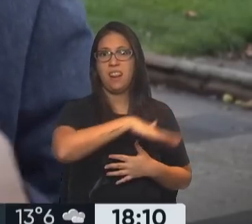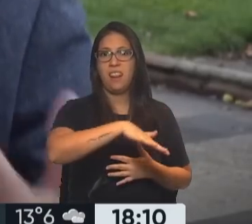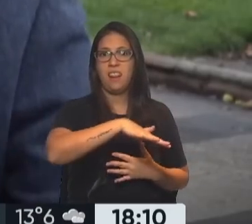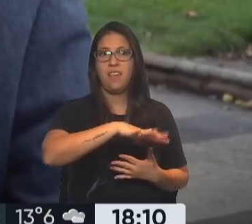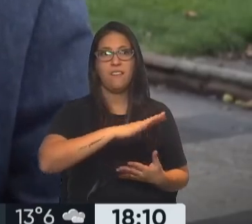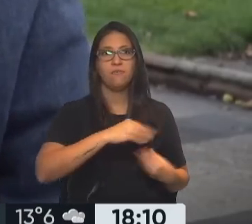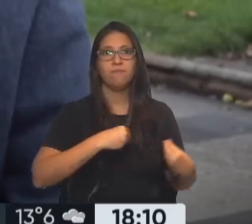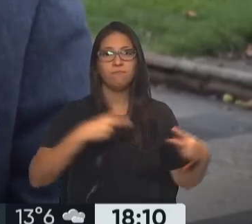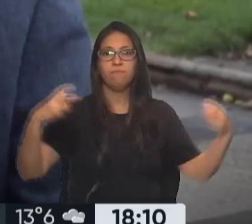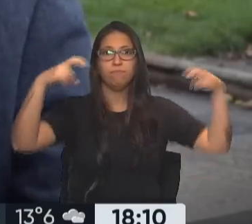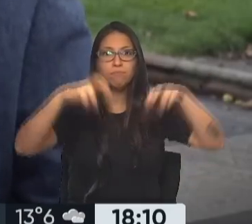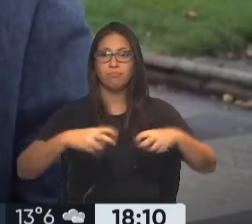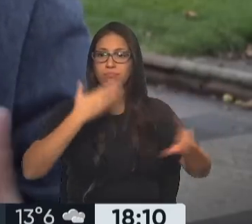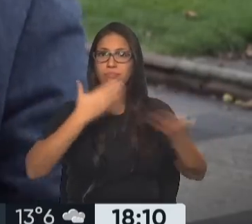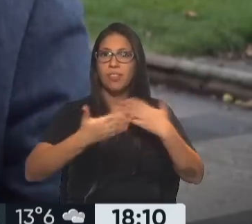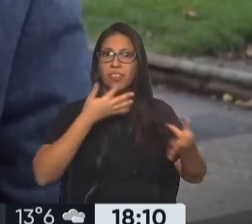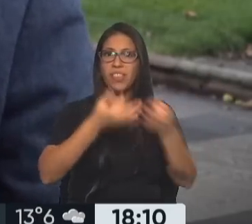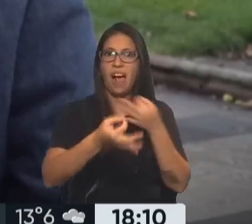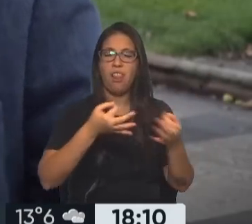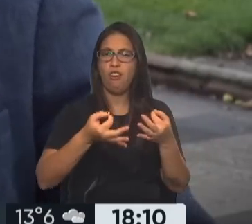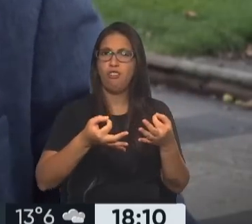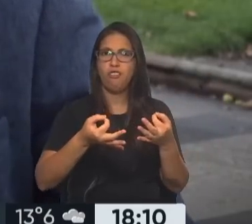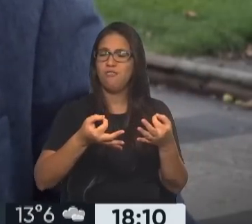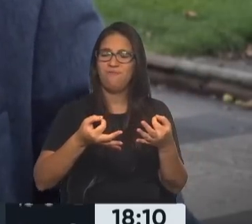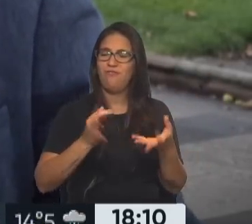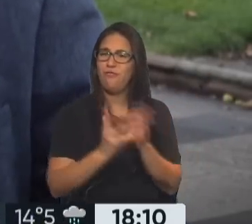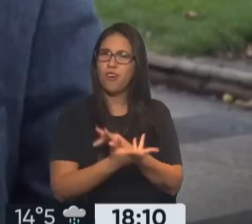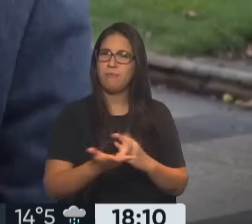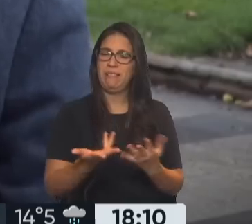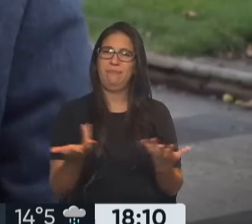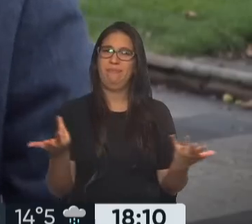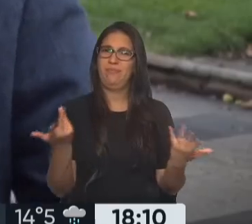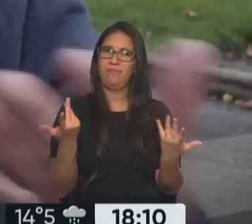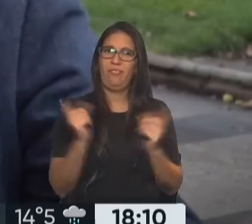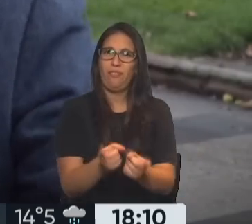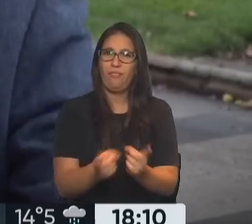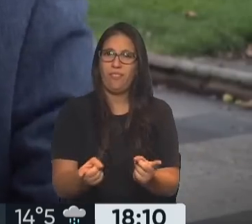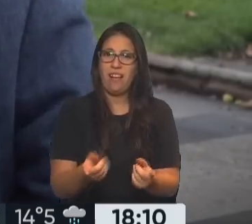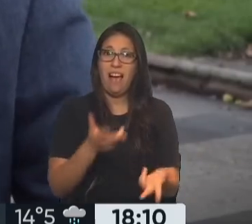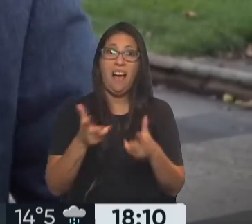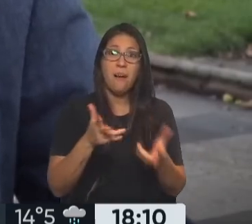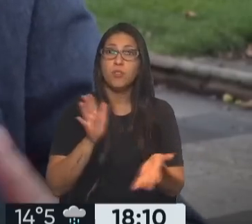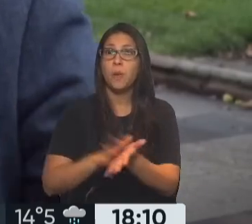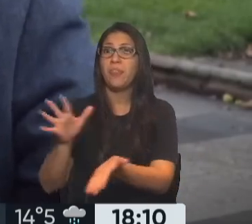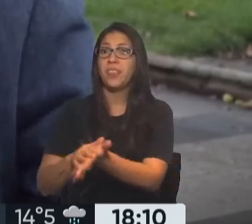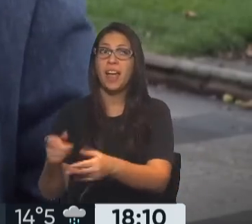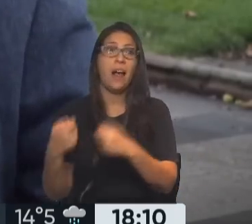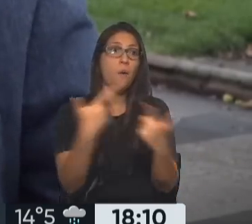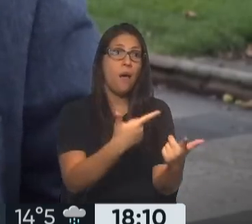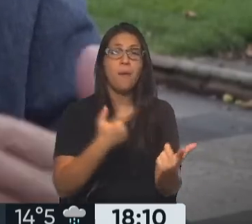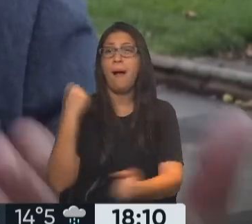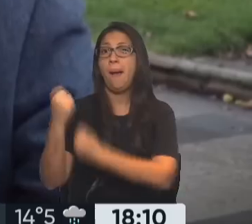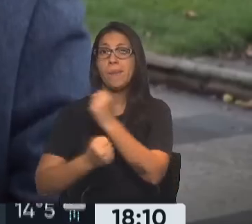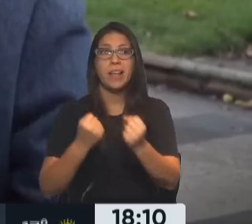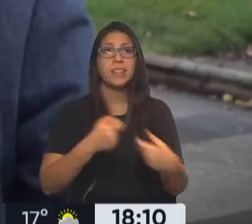de sentarse a conversar, porque aquí se habla de diálogo y todo, pero ¿de qué vamos a hablar? Vamos a hablar de devolver las tierras, que las forestales le